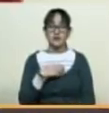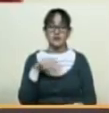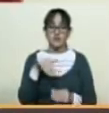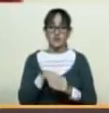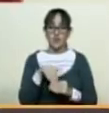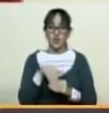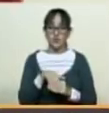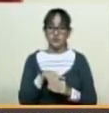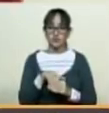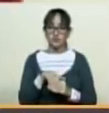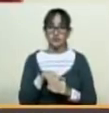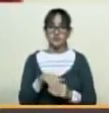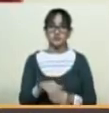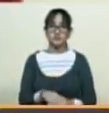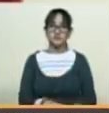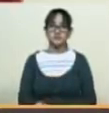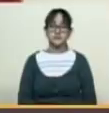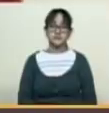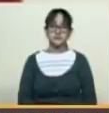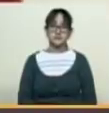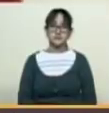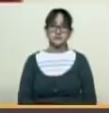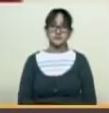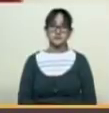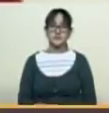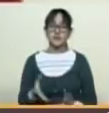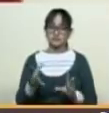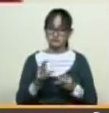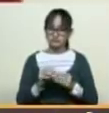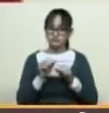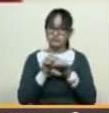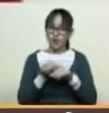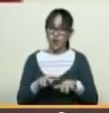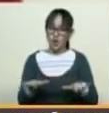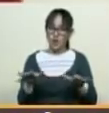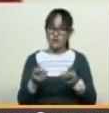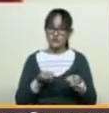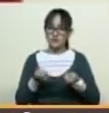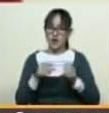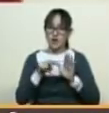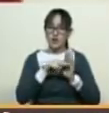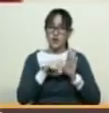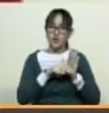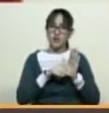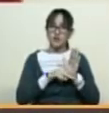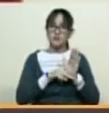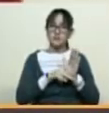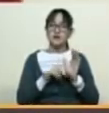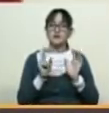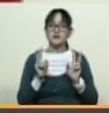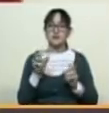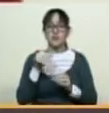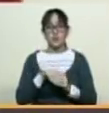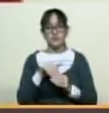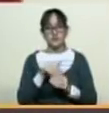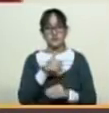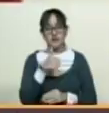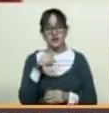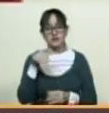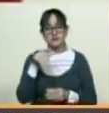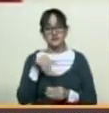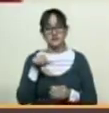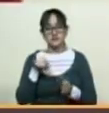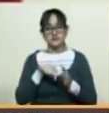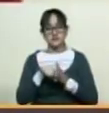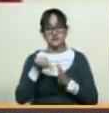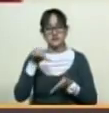voto asistido. Asimismo, como la adecuada difusión de las medidas y normas para el acto de votación en cada centro de votación,